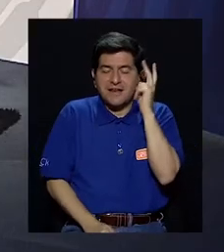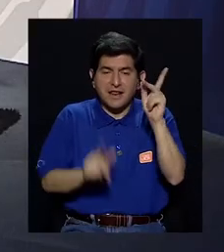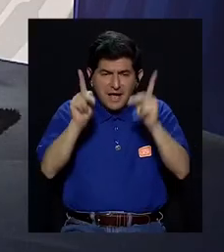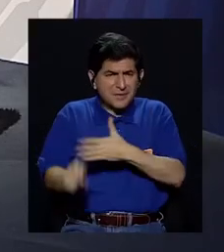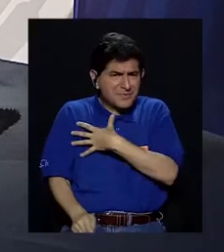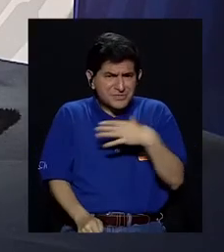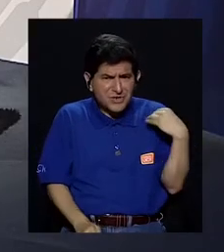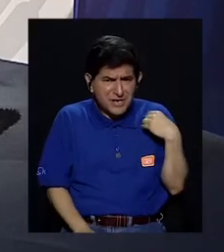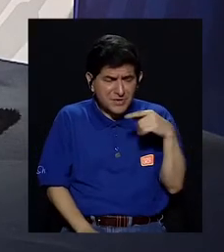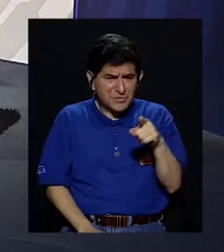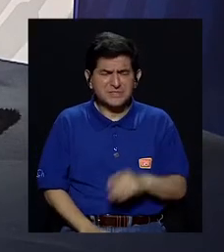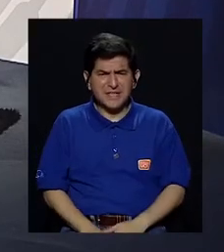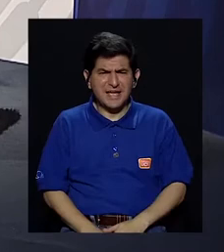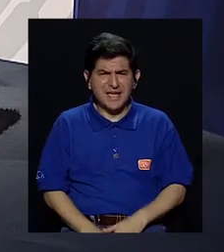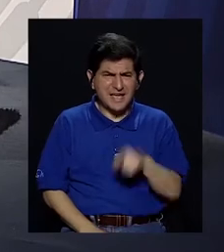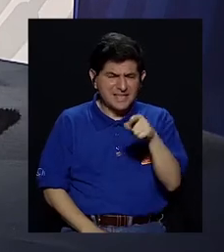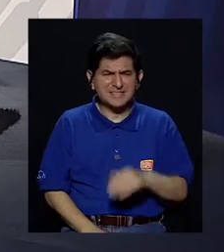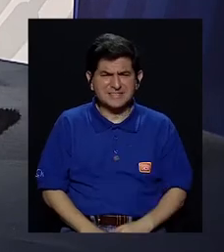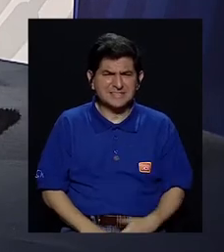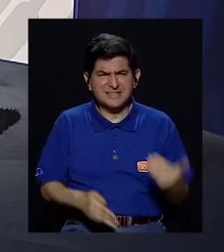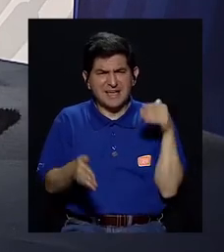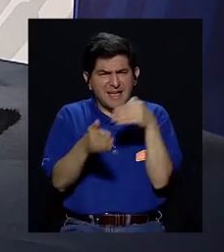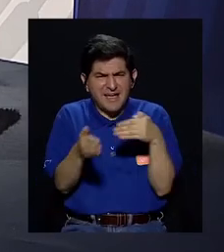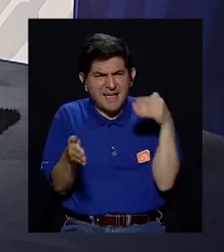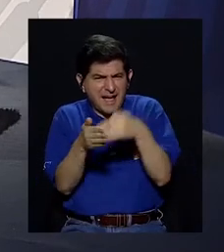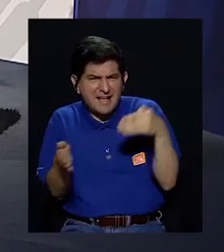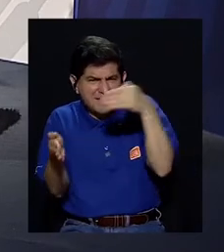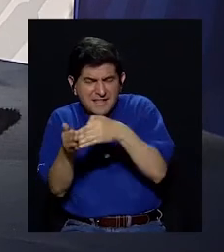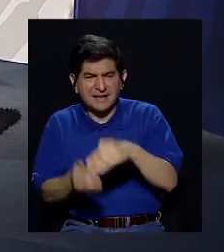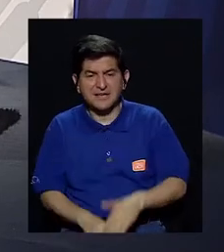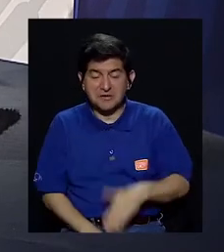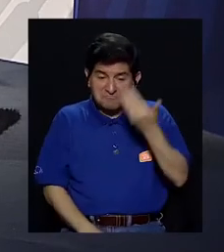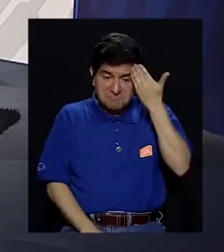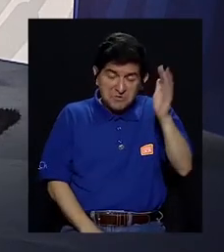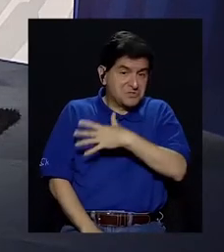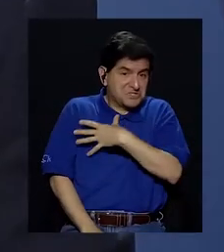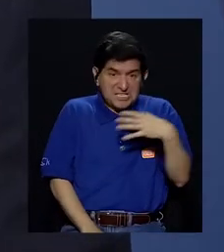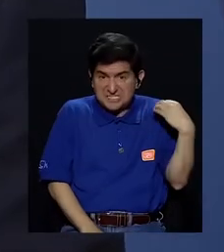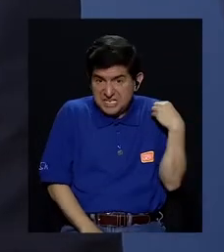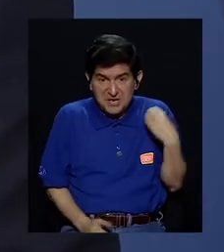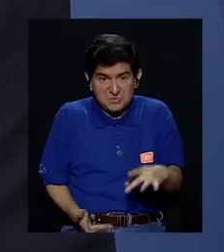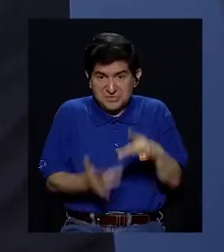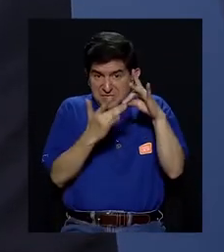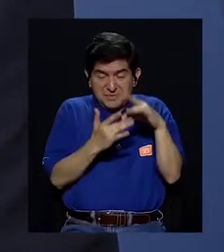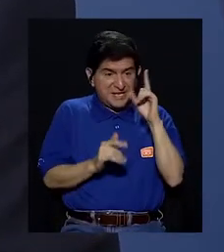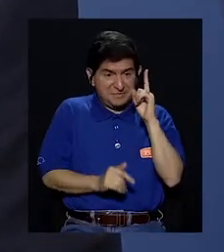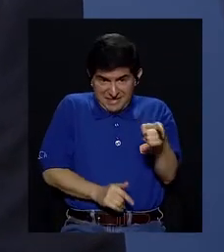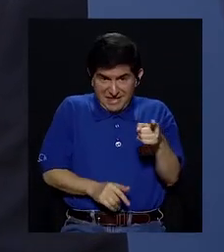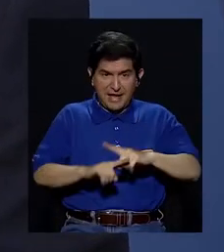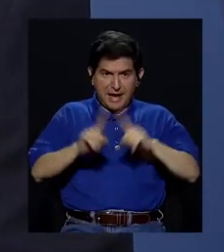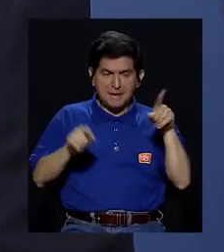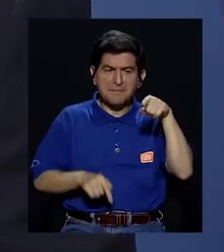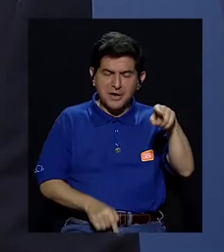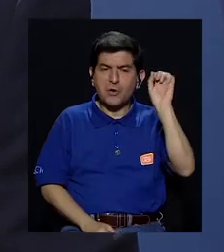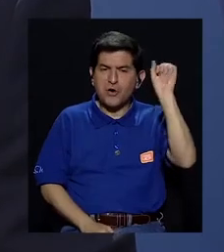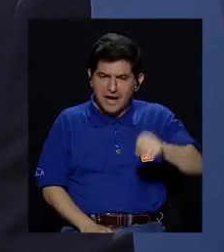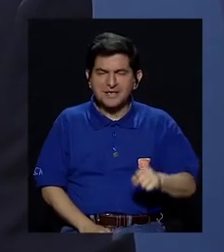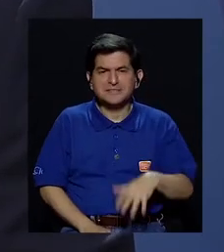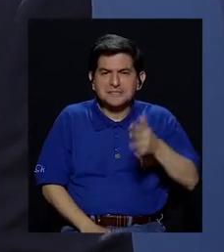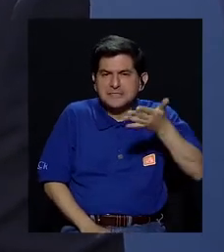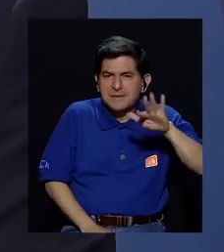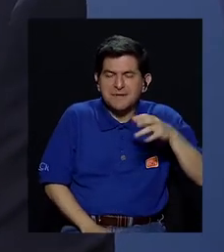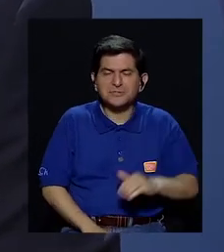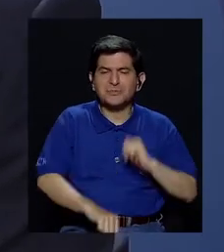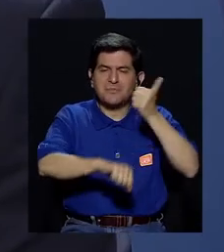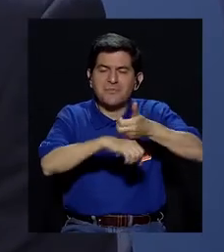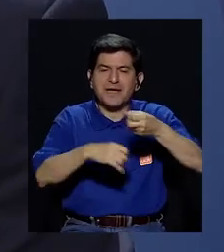a la gente le gusta este point ciudad tanto para que le sigan no sé si es que le gusta en el caso particular de él pero él si está poniendo